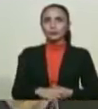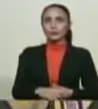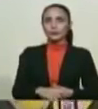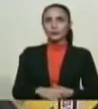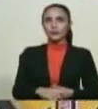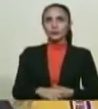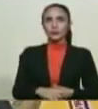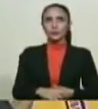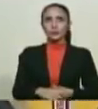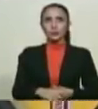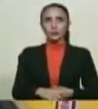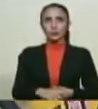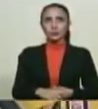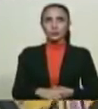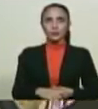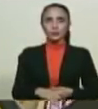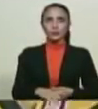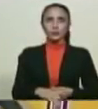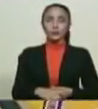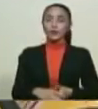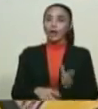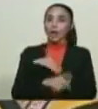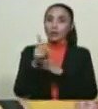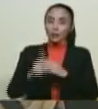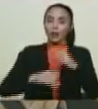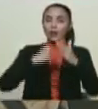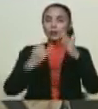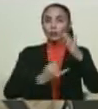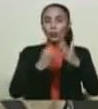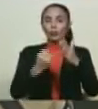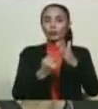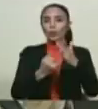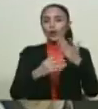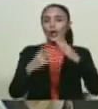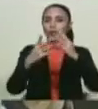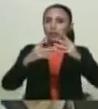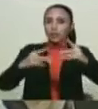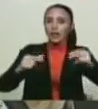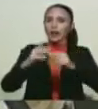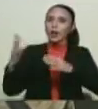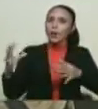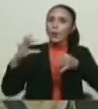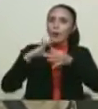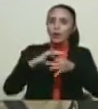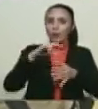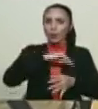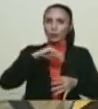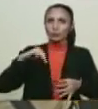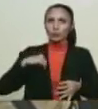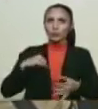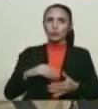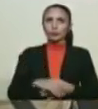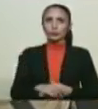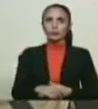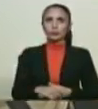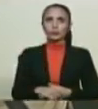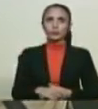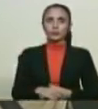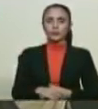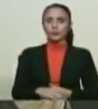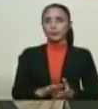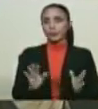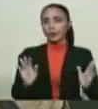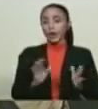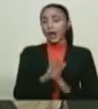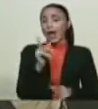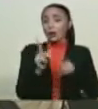queremos hacerle un llamado al Instituto Nacional de Tierra que trabaje de la mano con nosotros. En el eje panamericano nosotros trabajamos con las